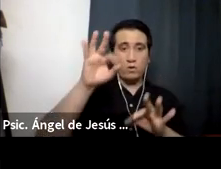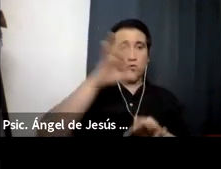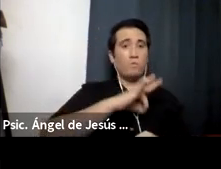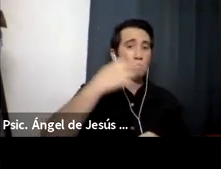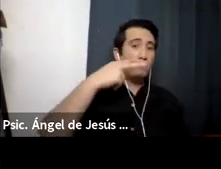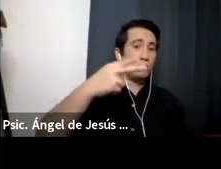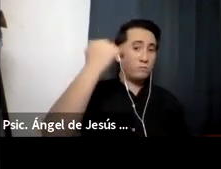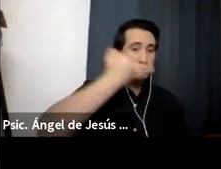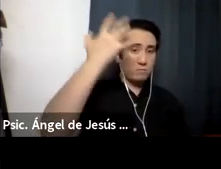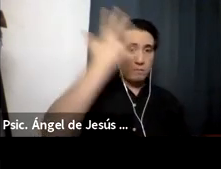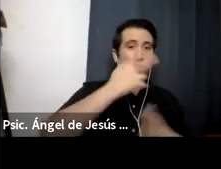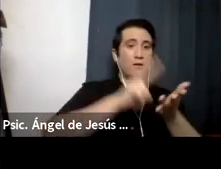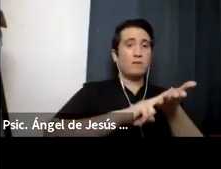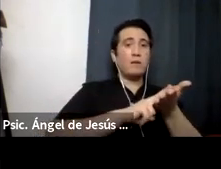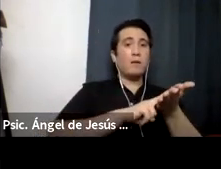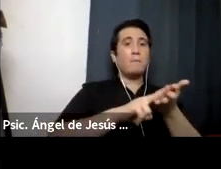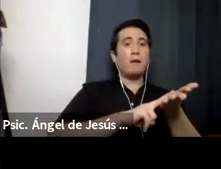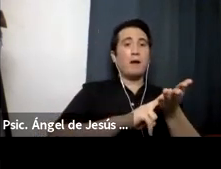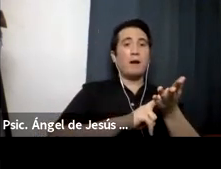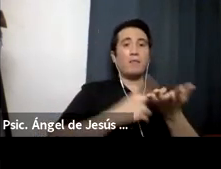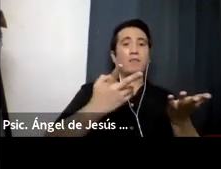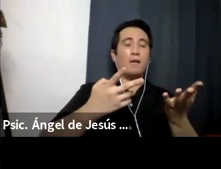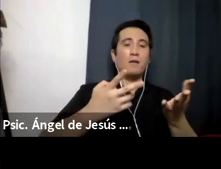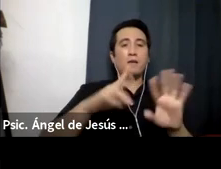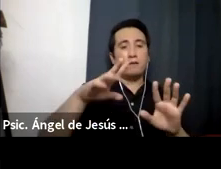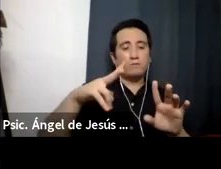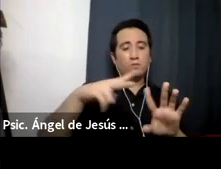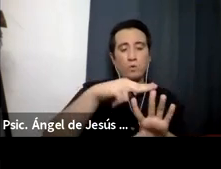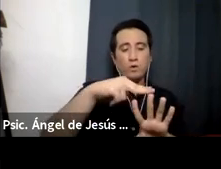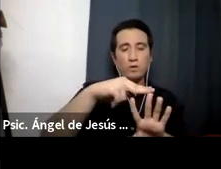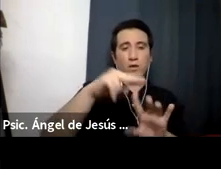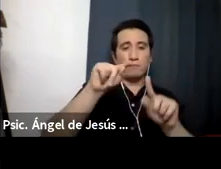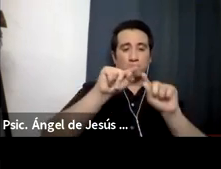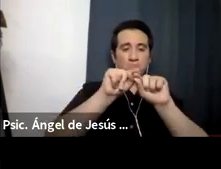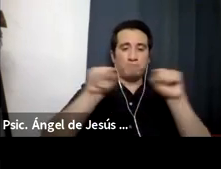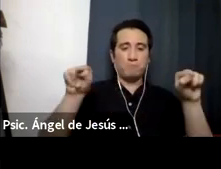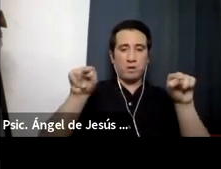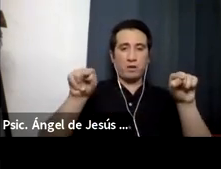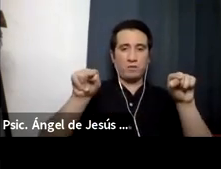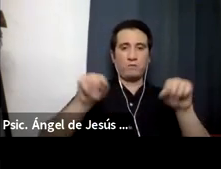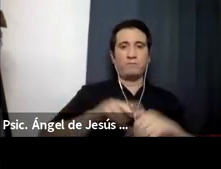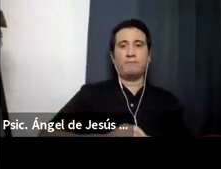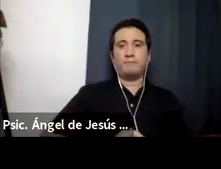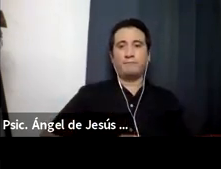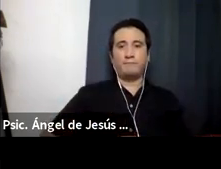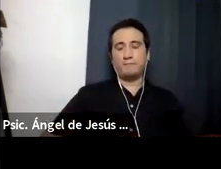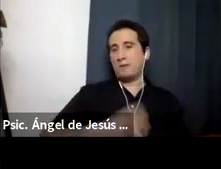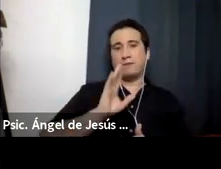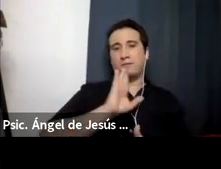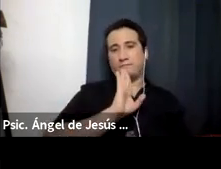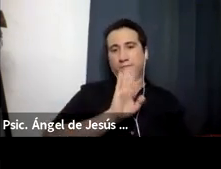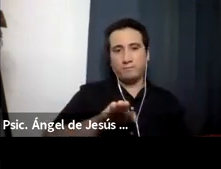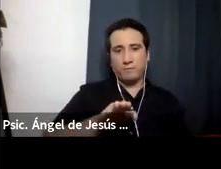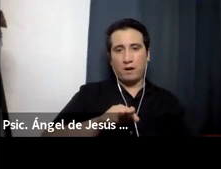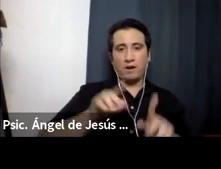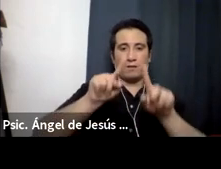aquí en color verde, es este corte recto, ¿no? De las uñas. Y este corte, ¿no? Que se hace